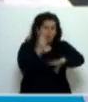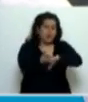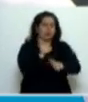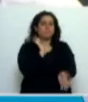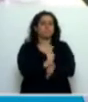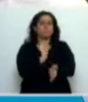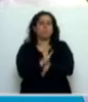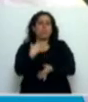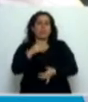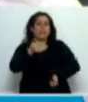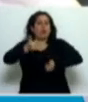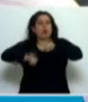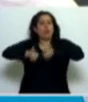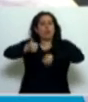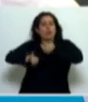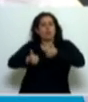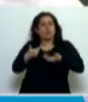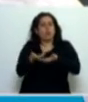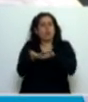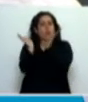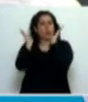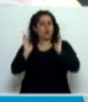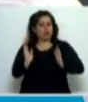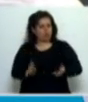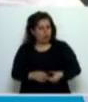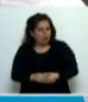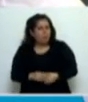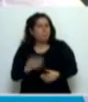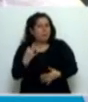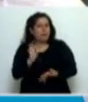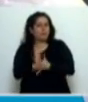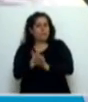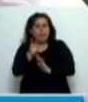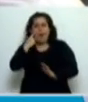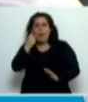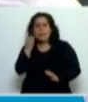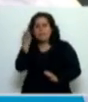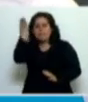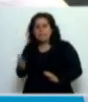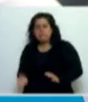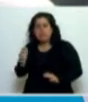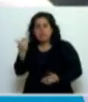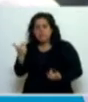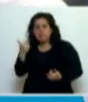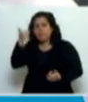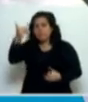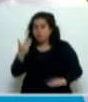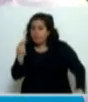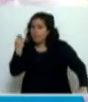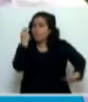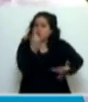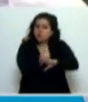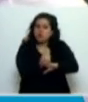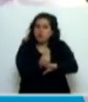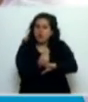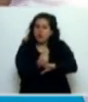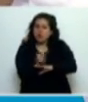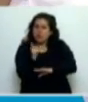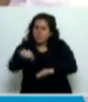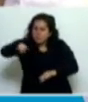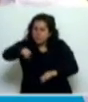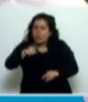concurso público de antecedentes y oposición, de manera tal de que se califique a quienes van a ser los funcionarios que van a manejar